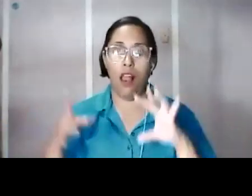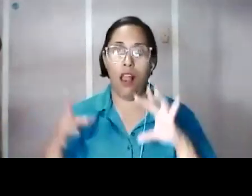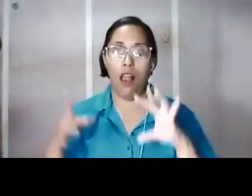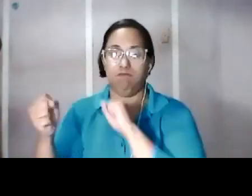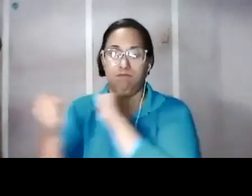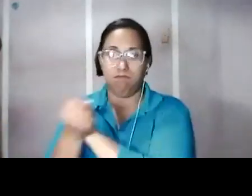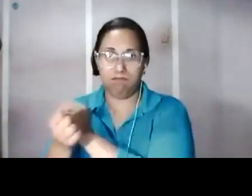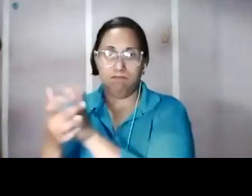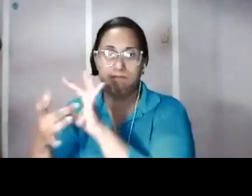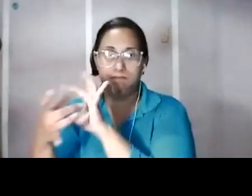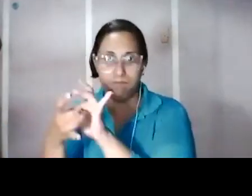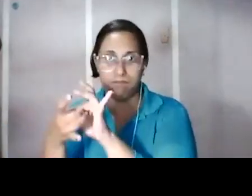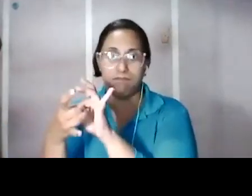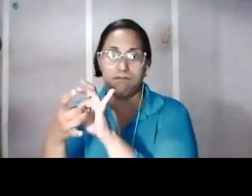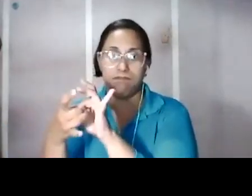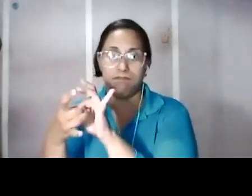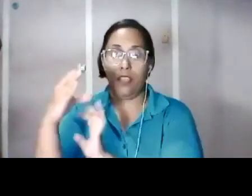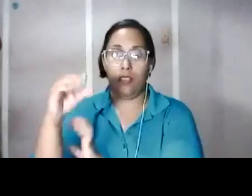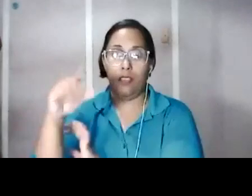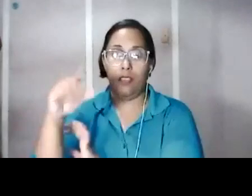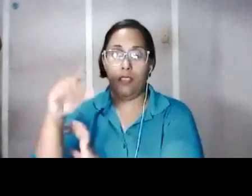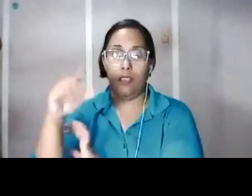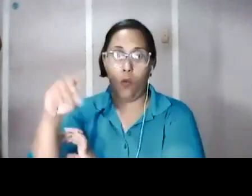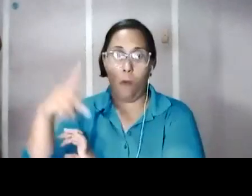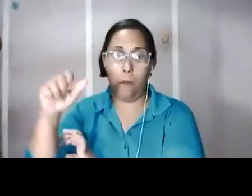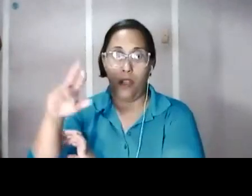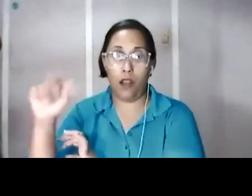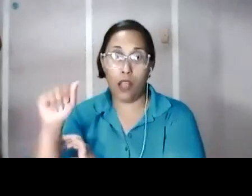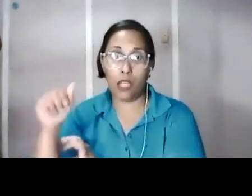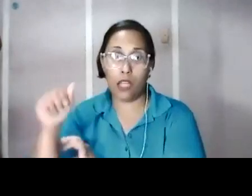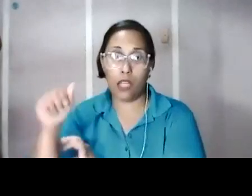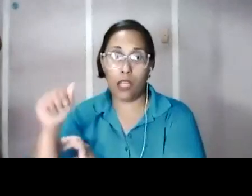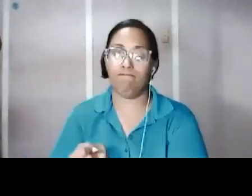Ujú. y aquello era un derroche